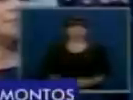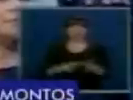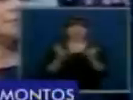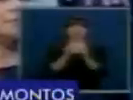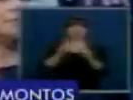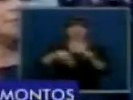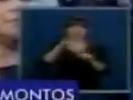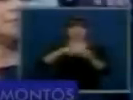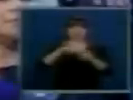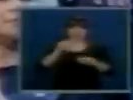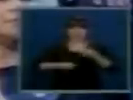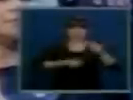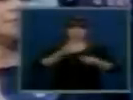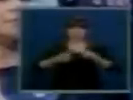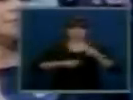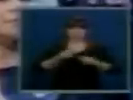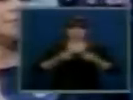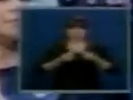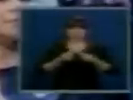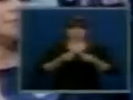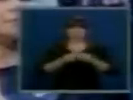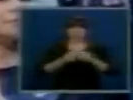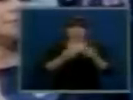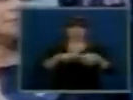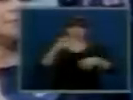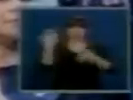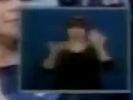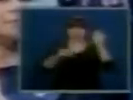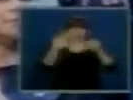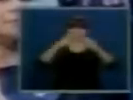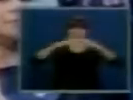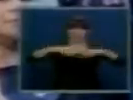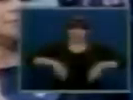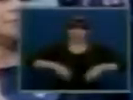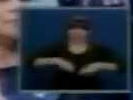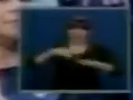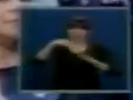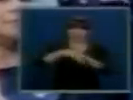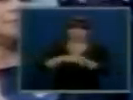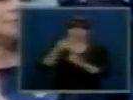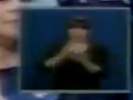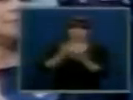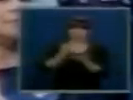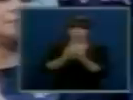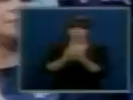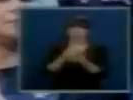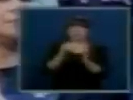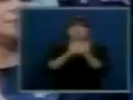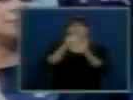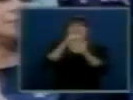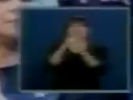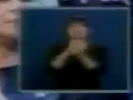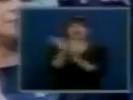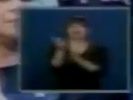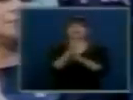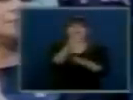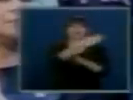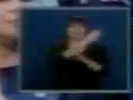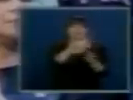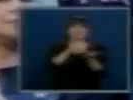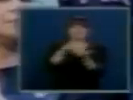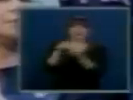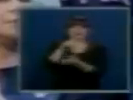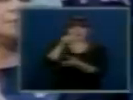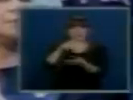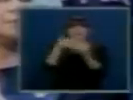Nacional de la Producción, el desmantelamiento y la bancarrota llegan al punto que se desviaron millones en pagos que se debían realizar a